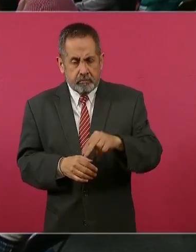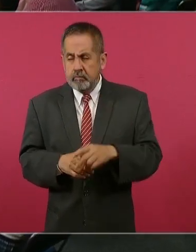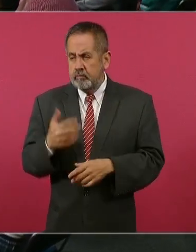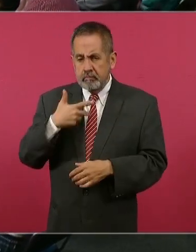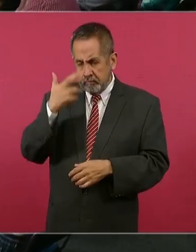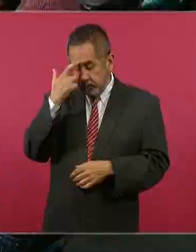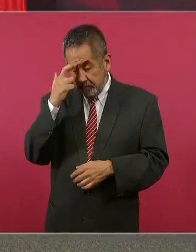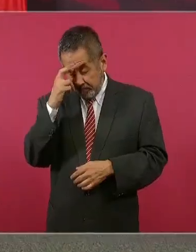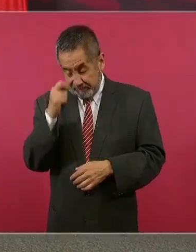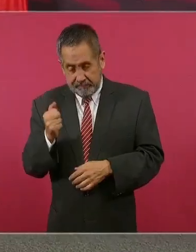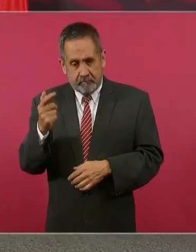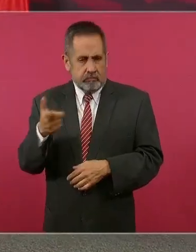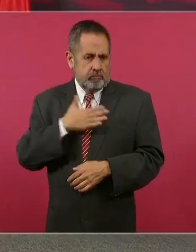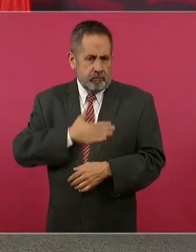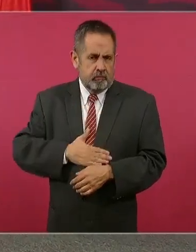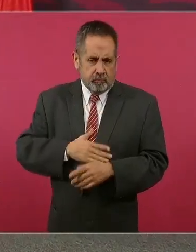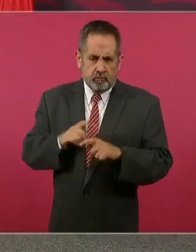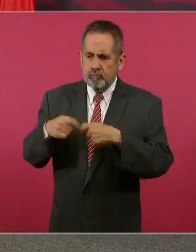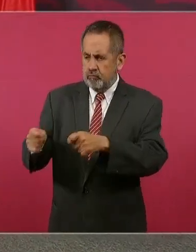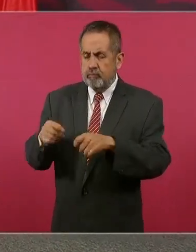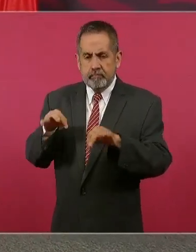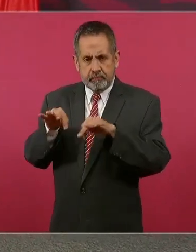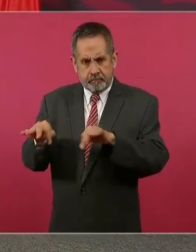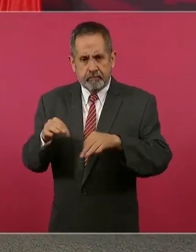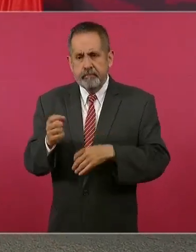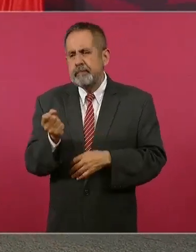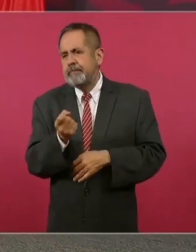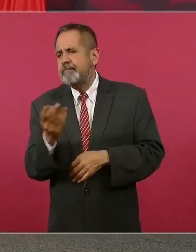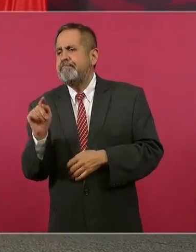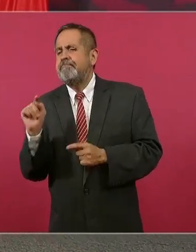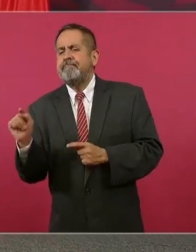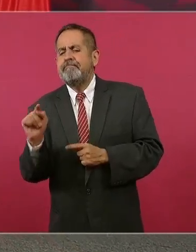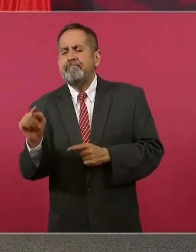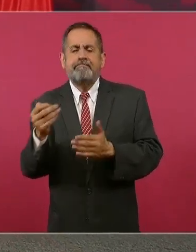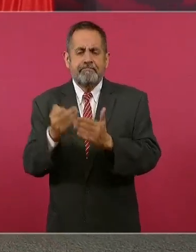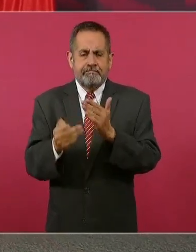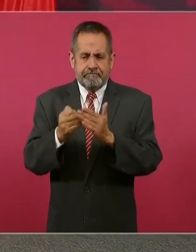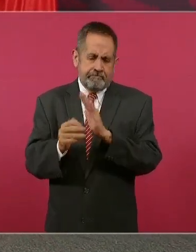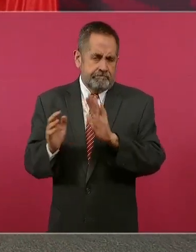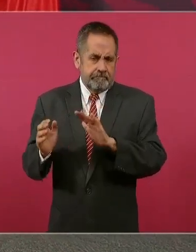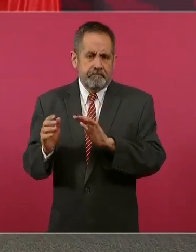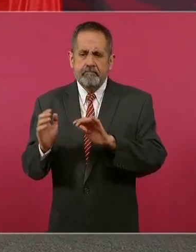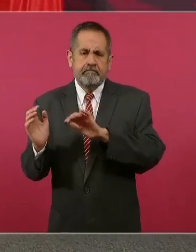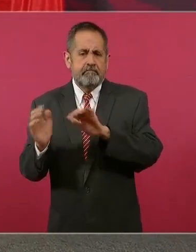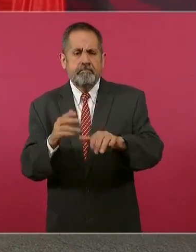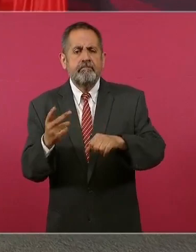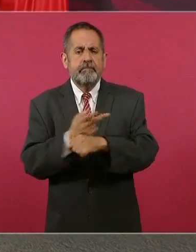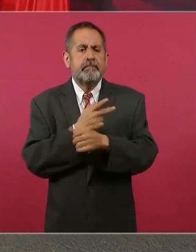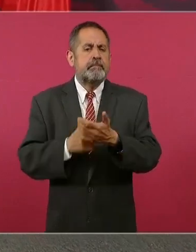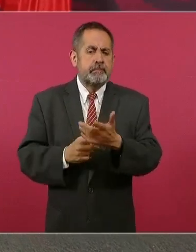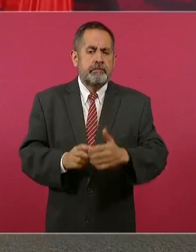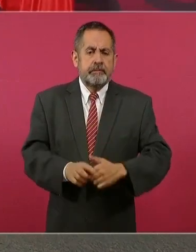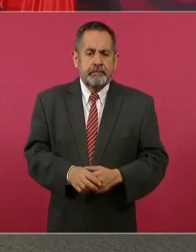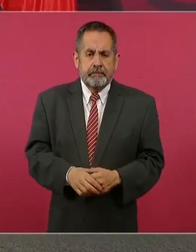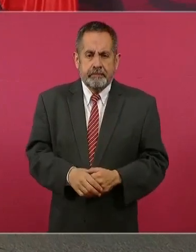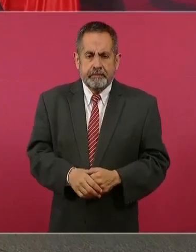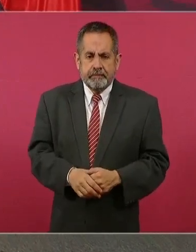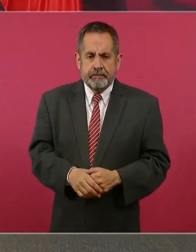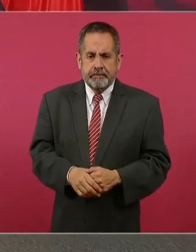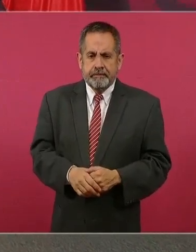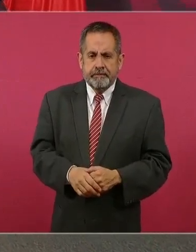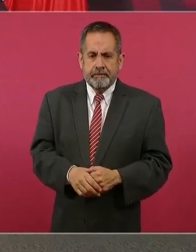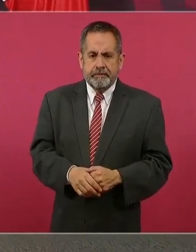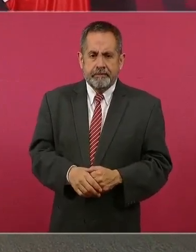justa, pero quedan en efecto algunos. ¿Cuáles son los